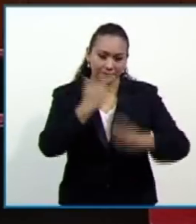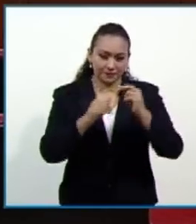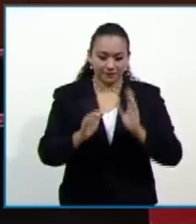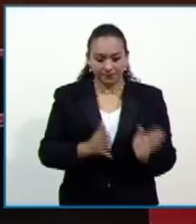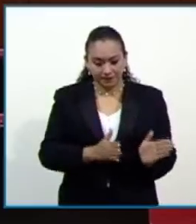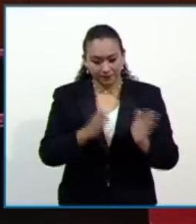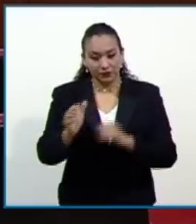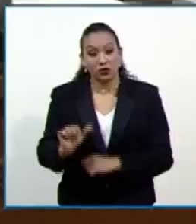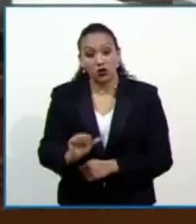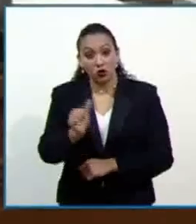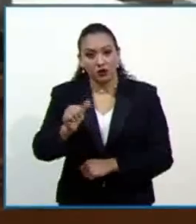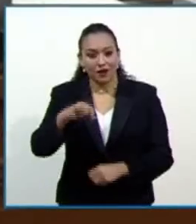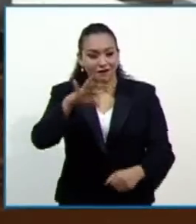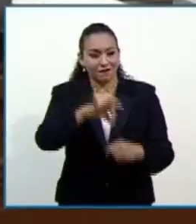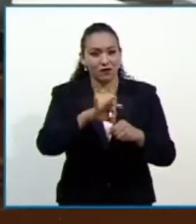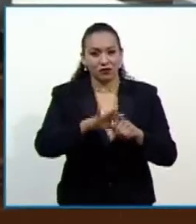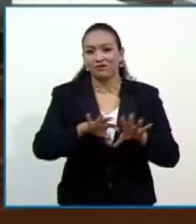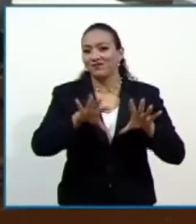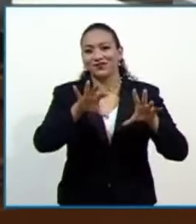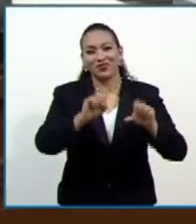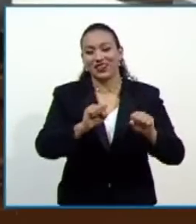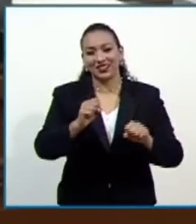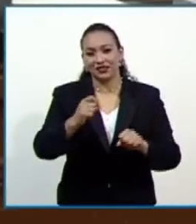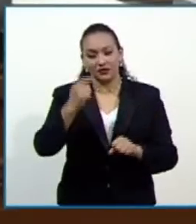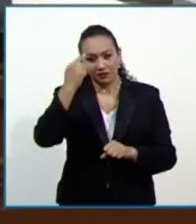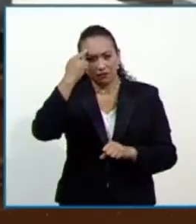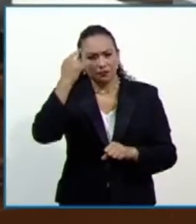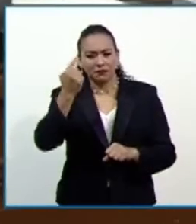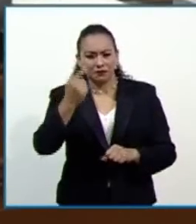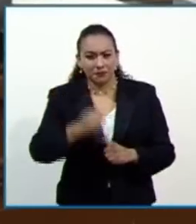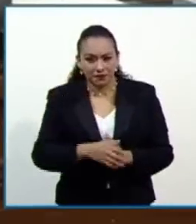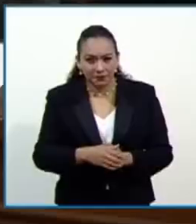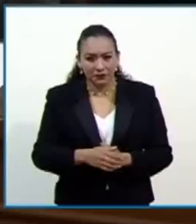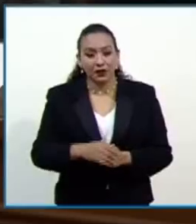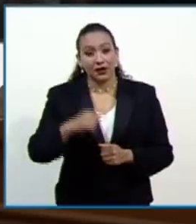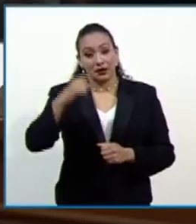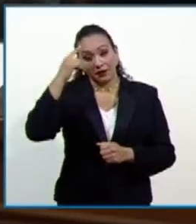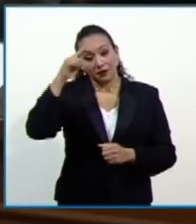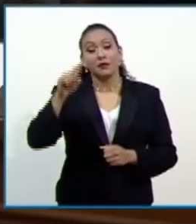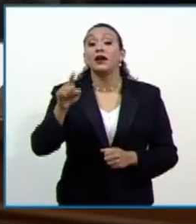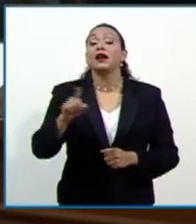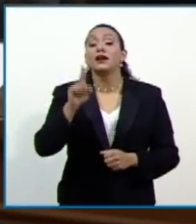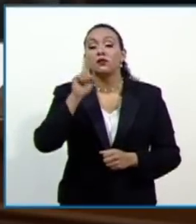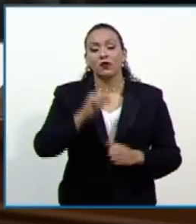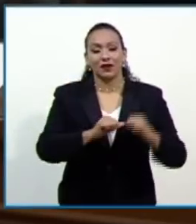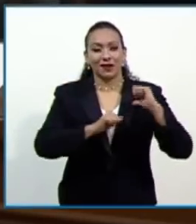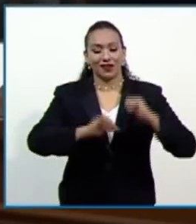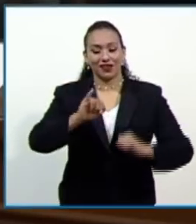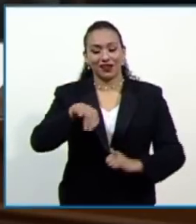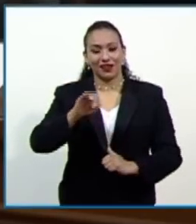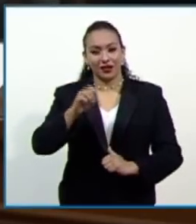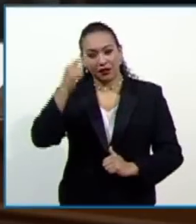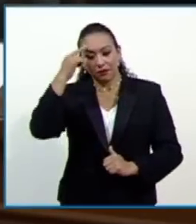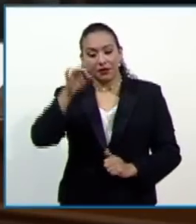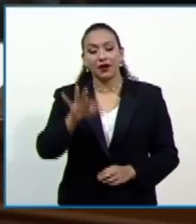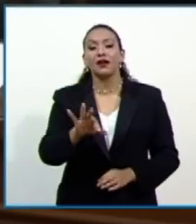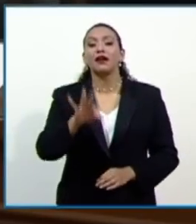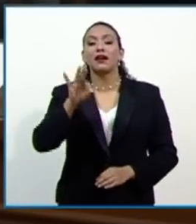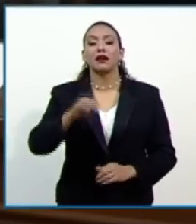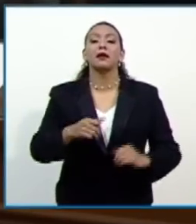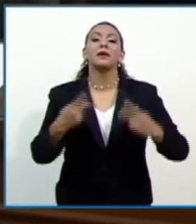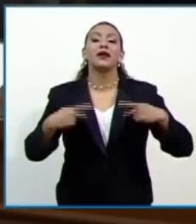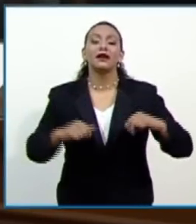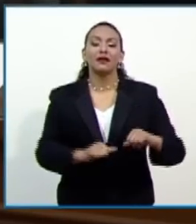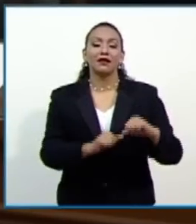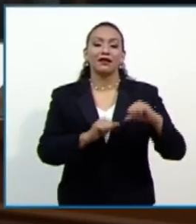parte, no alcanzó los votos para invalidar la atribución de la consejera presidenta del INE para designar directores ejecutivos